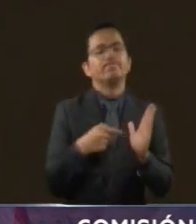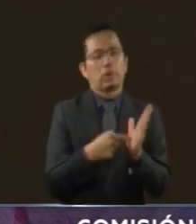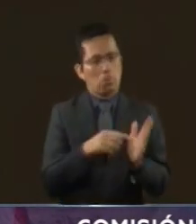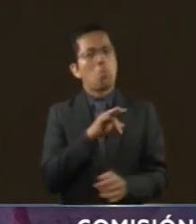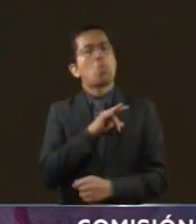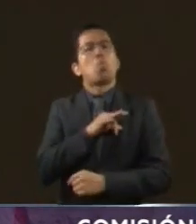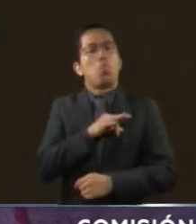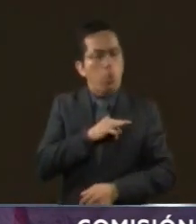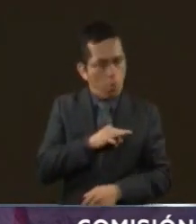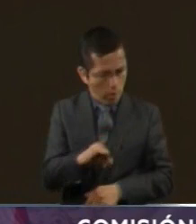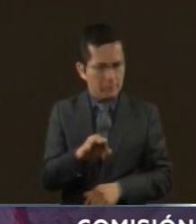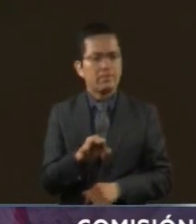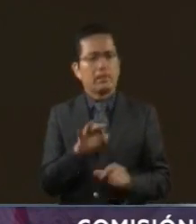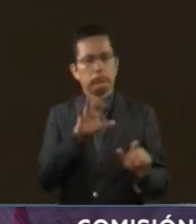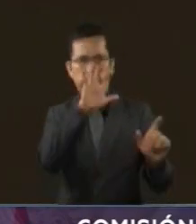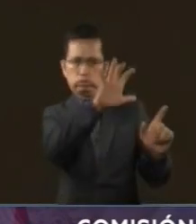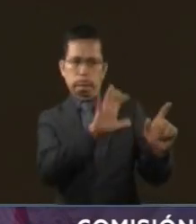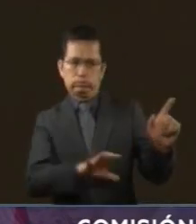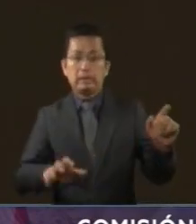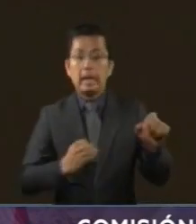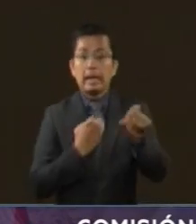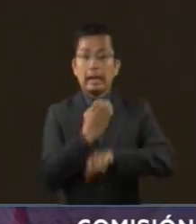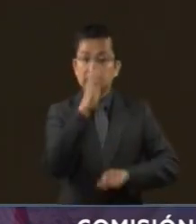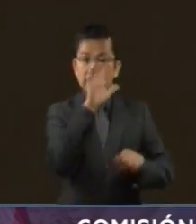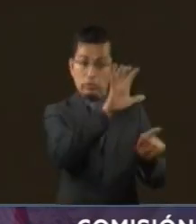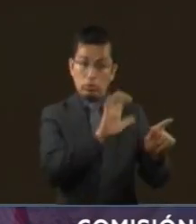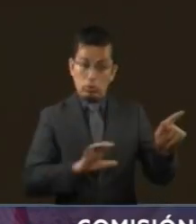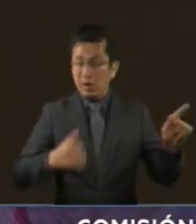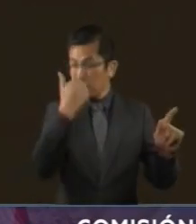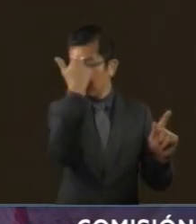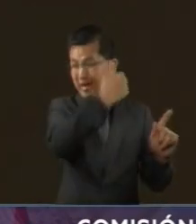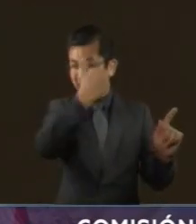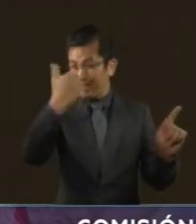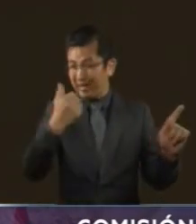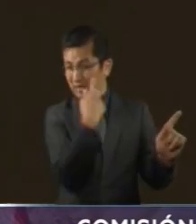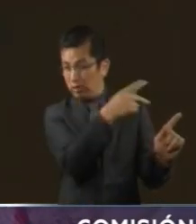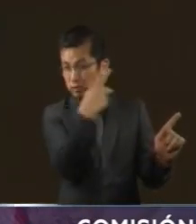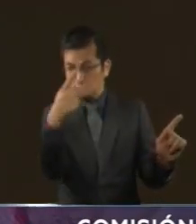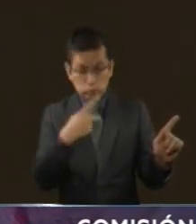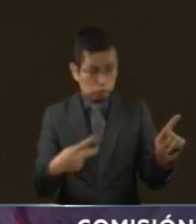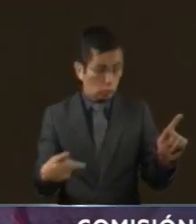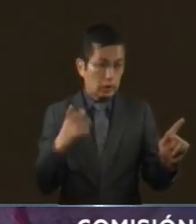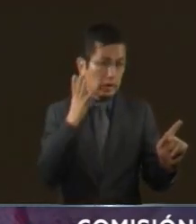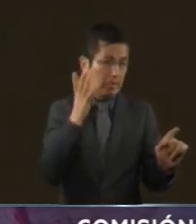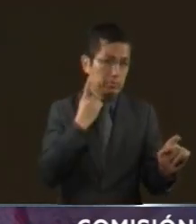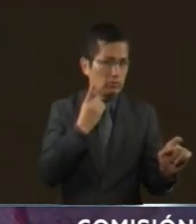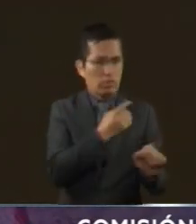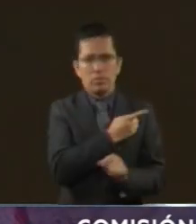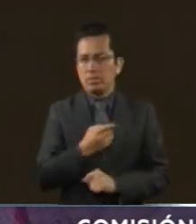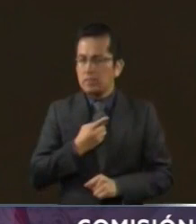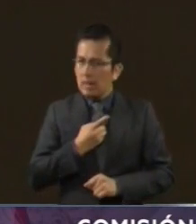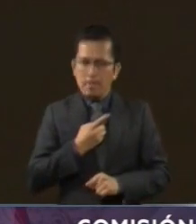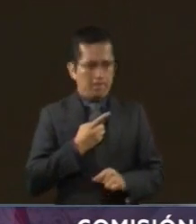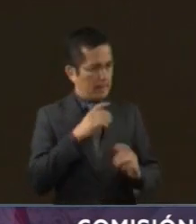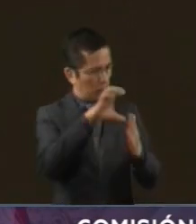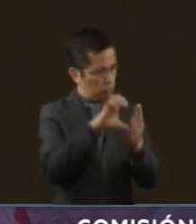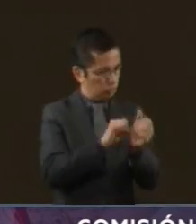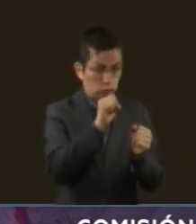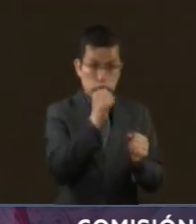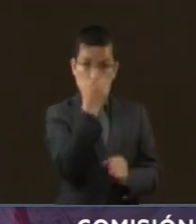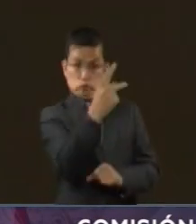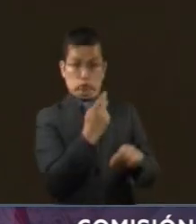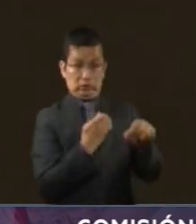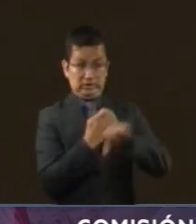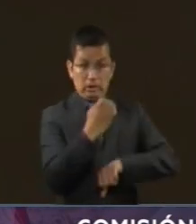legislaturas locales tengan 180 días para llevar a cabo las reformas en sus respectivas